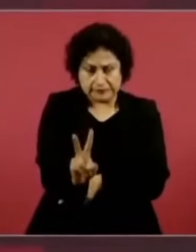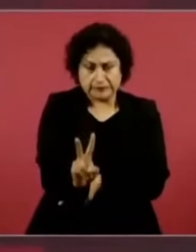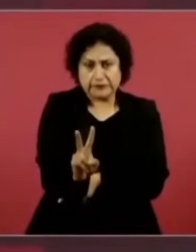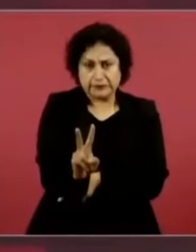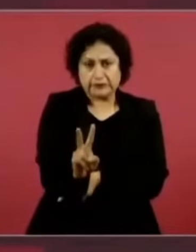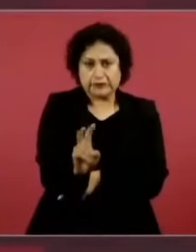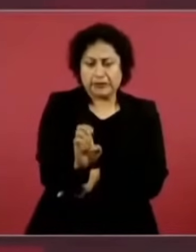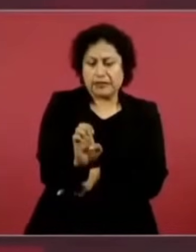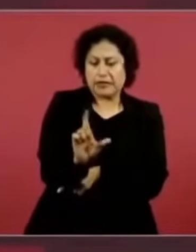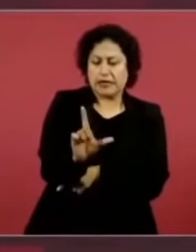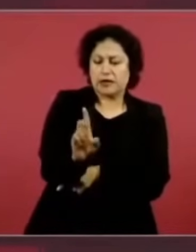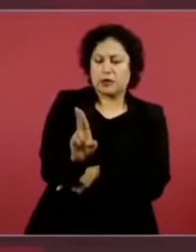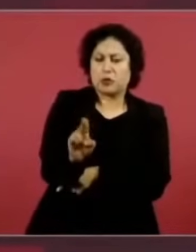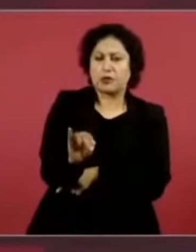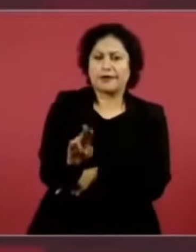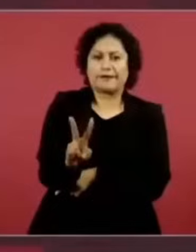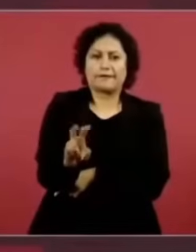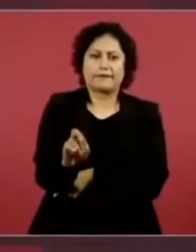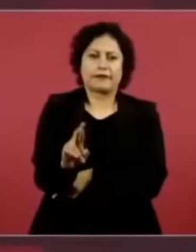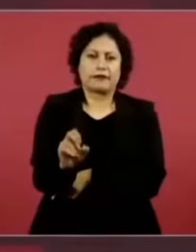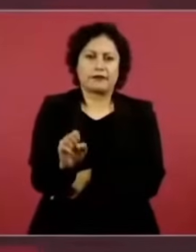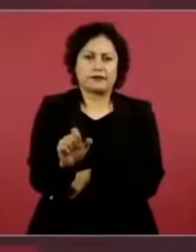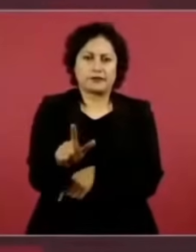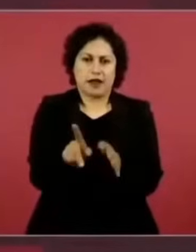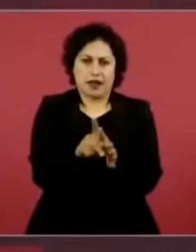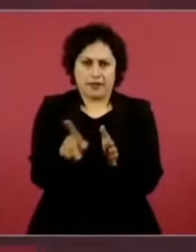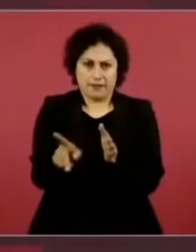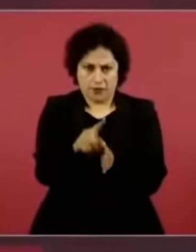y van a encontrar que